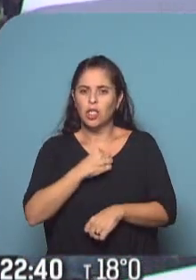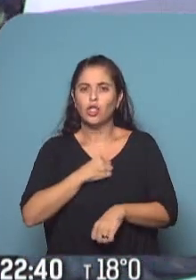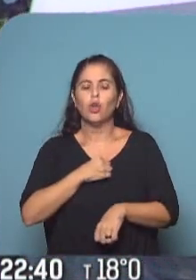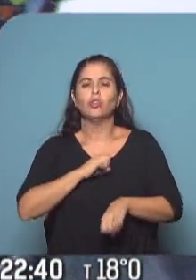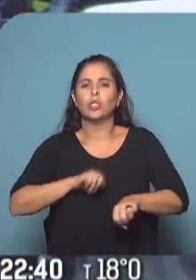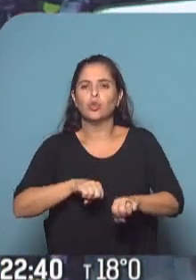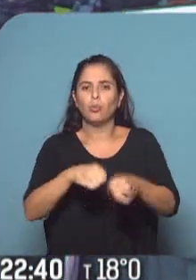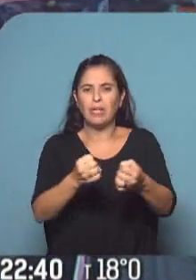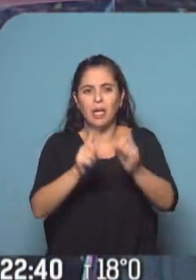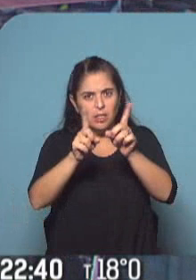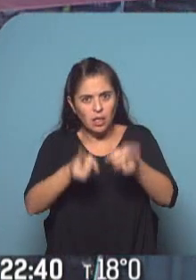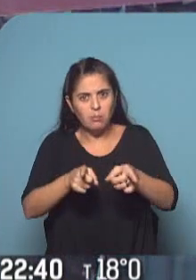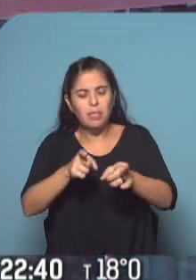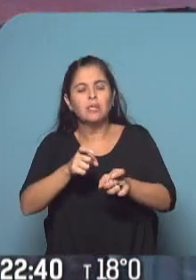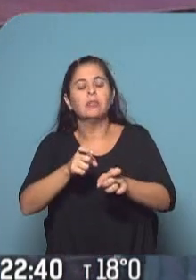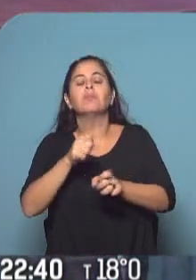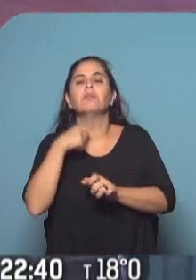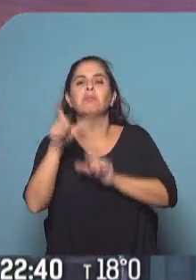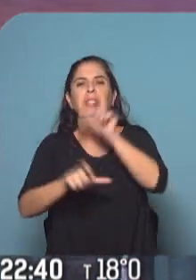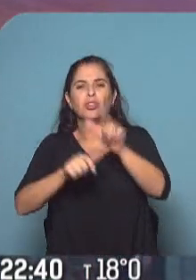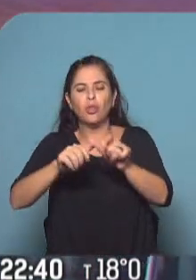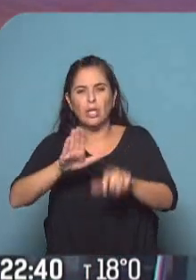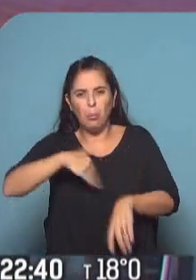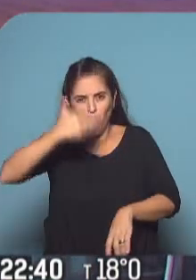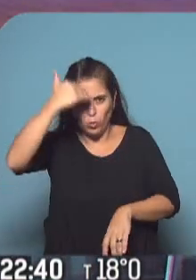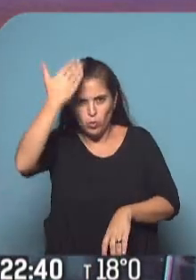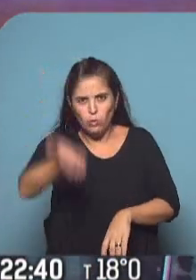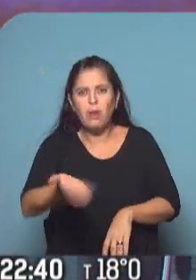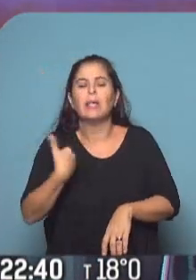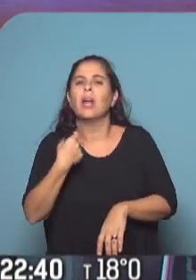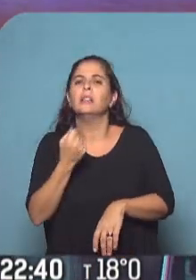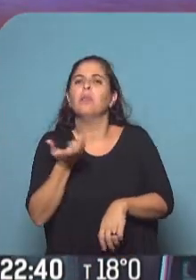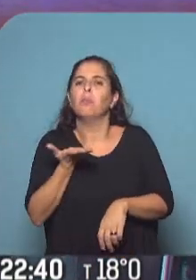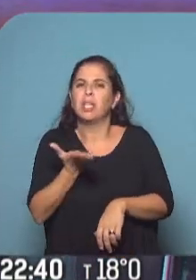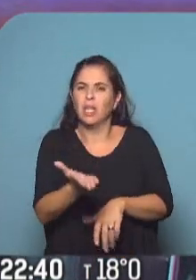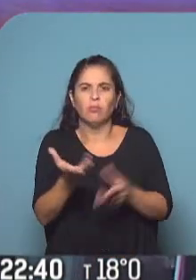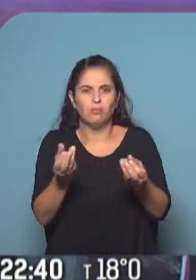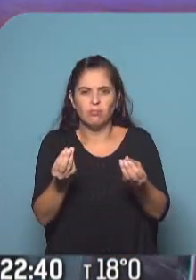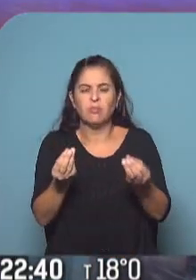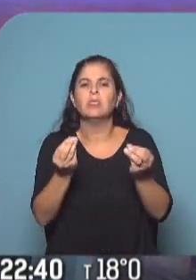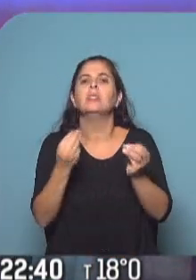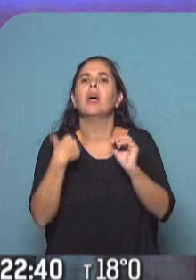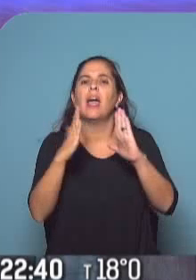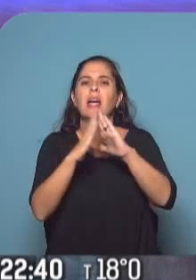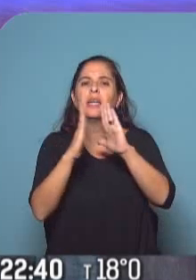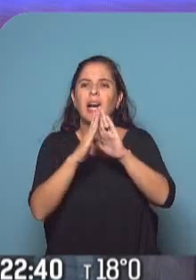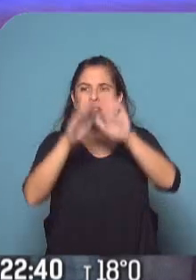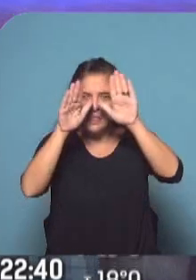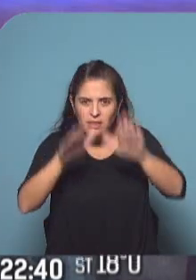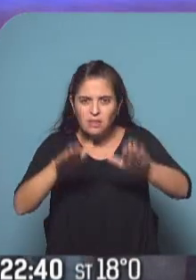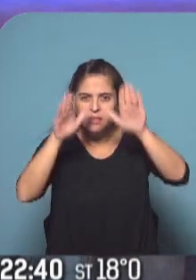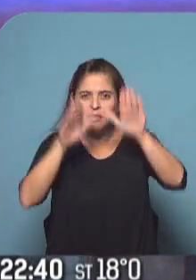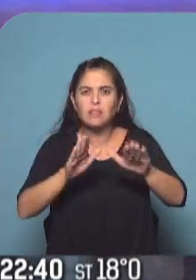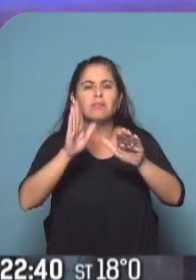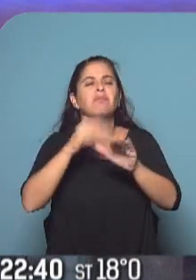ese país han pedido a los suyos que oren, pero en sus casas, que no vayan a las mezquitas. ¿Esto por qué? Esto por los brutales